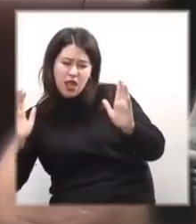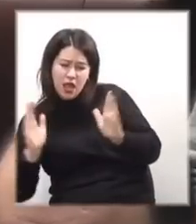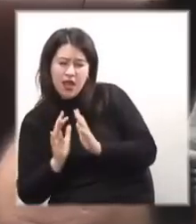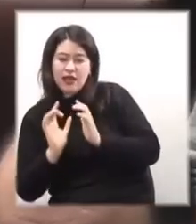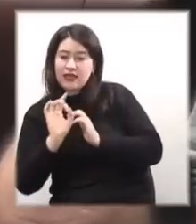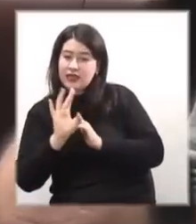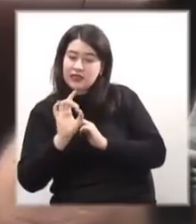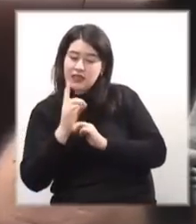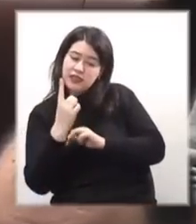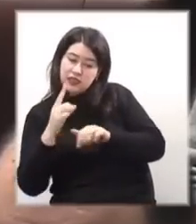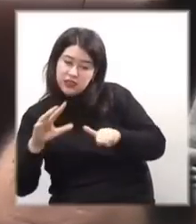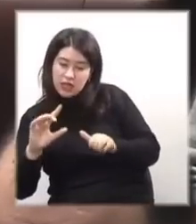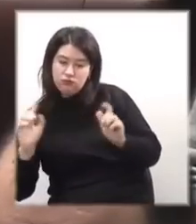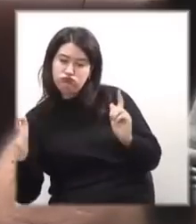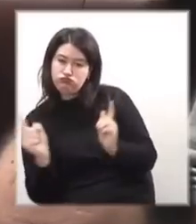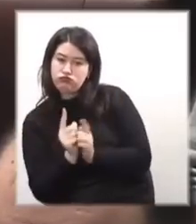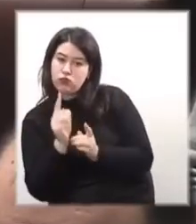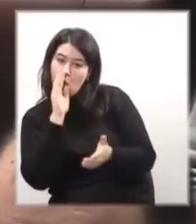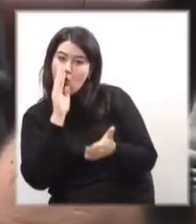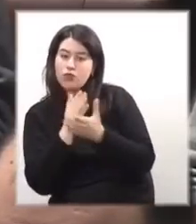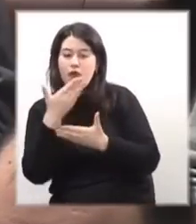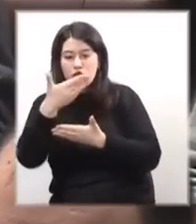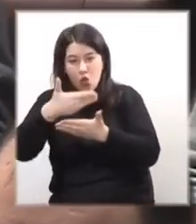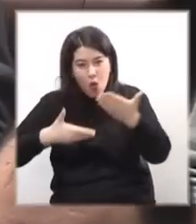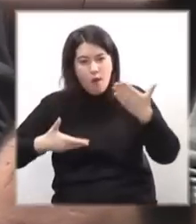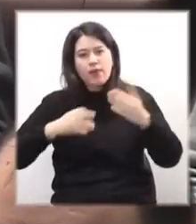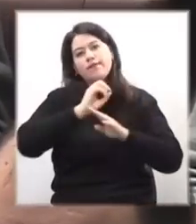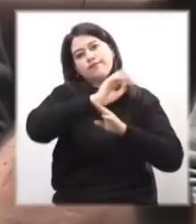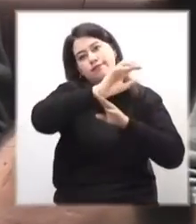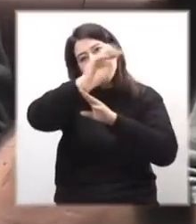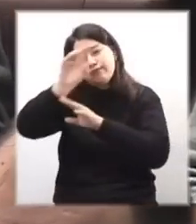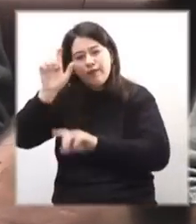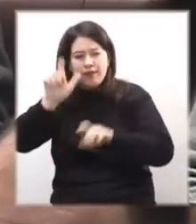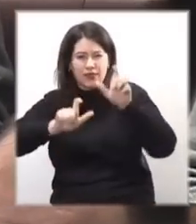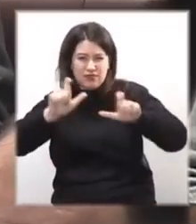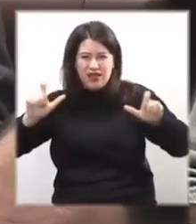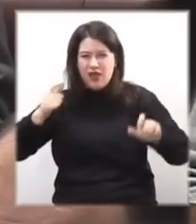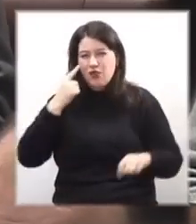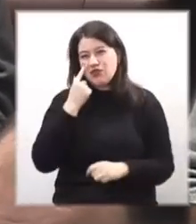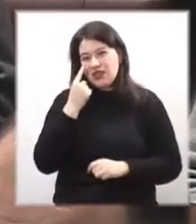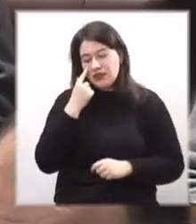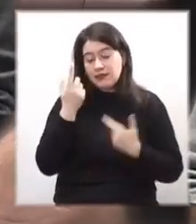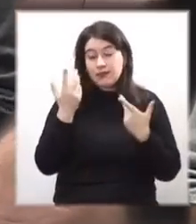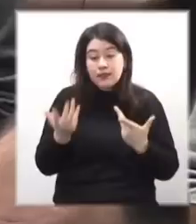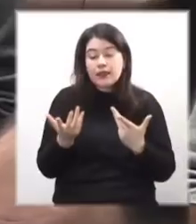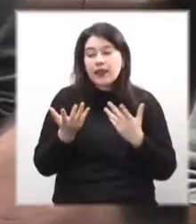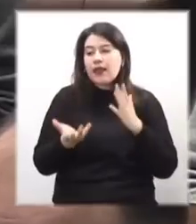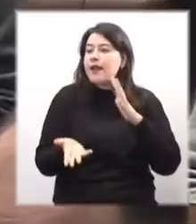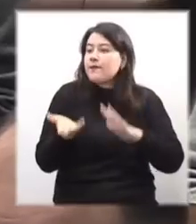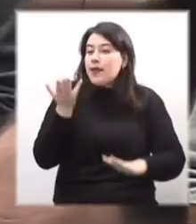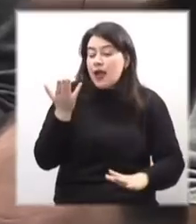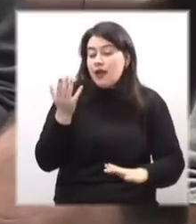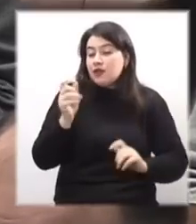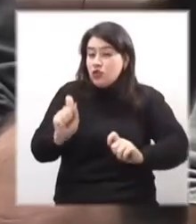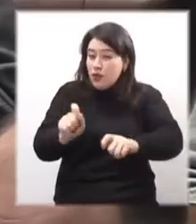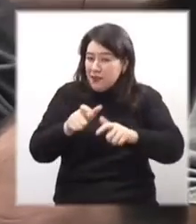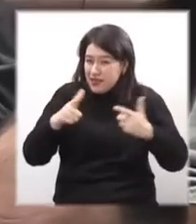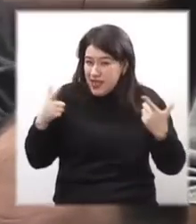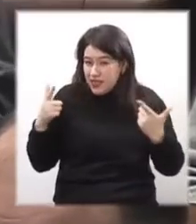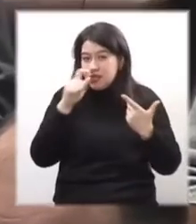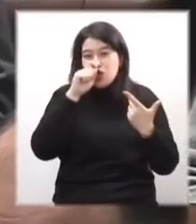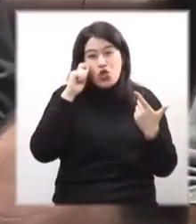de 15 o 16 medidas que están en un documento que ha circulado públicamente. Pero lo más sorprendente,